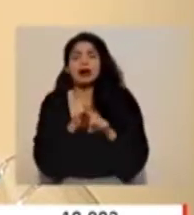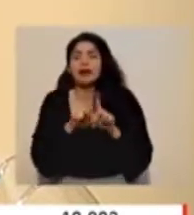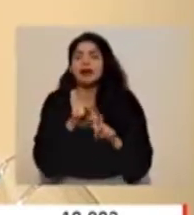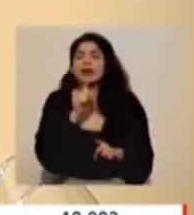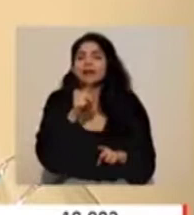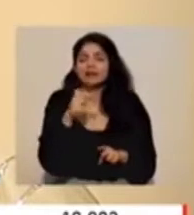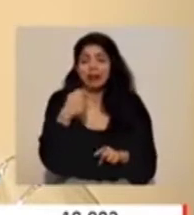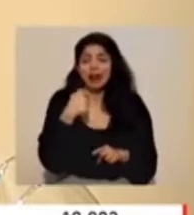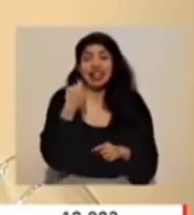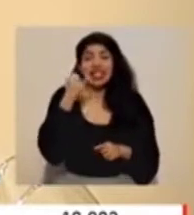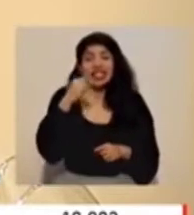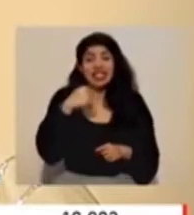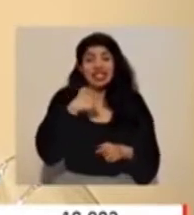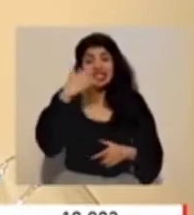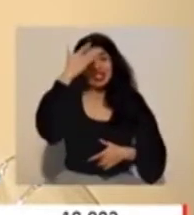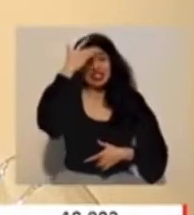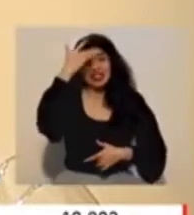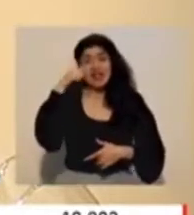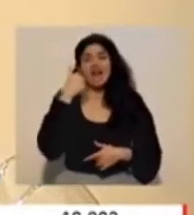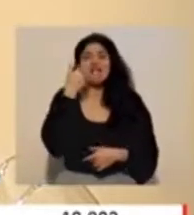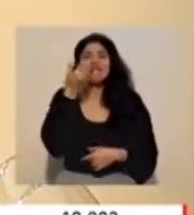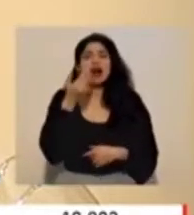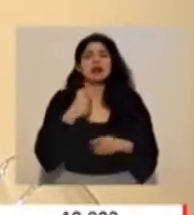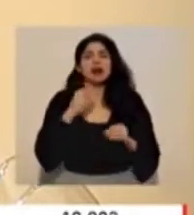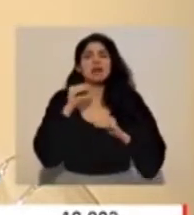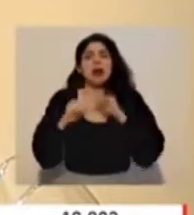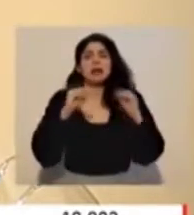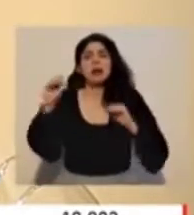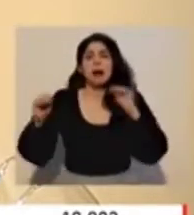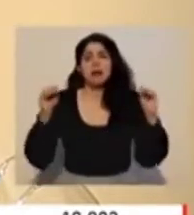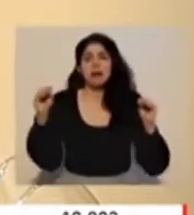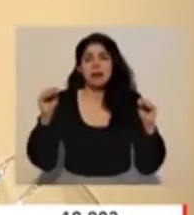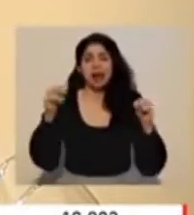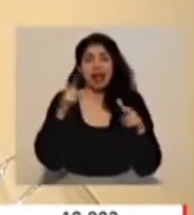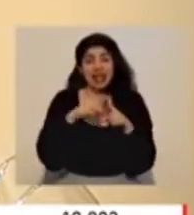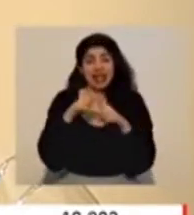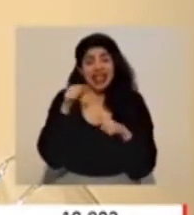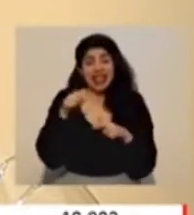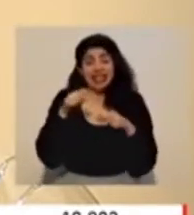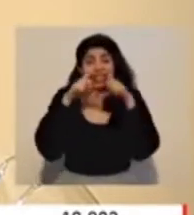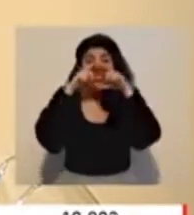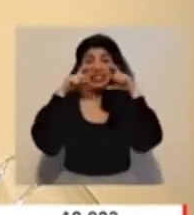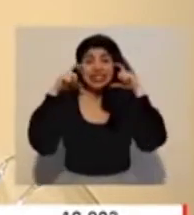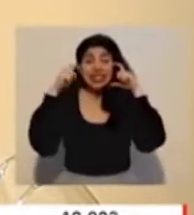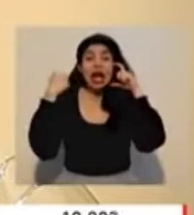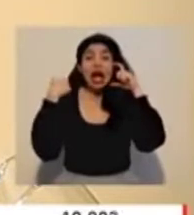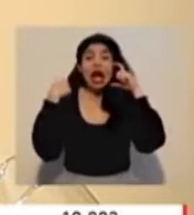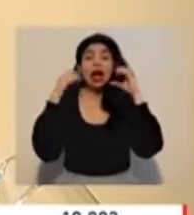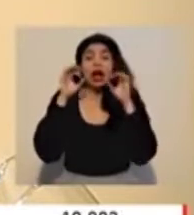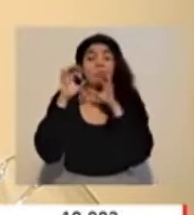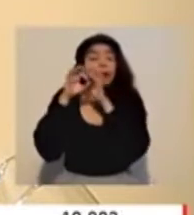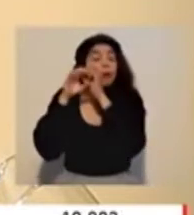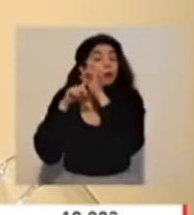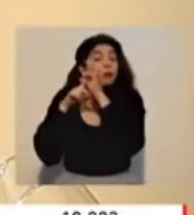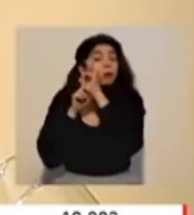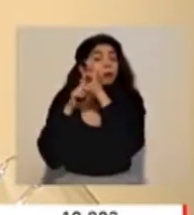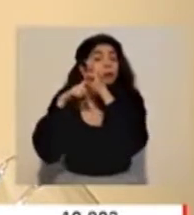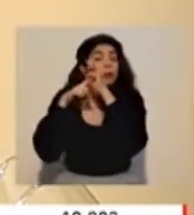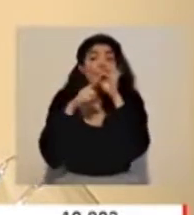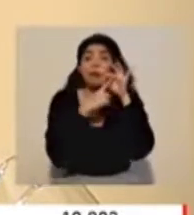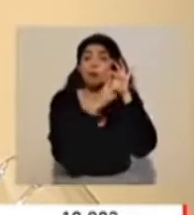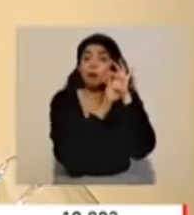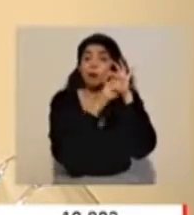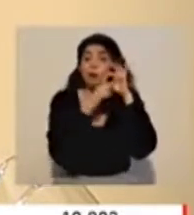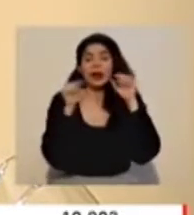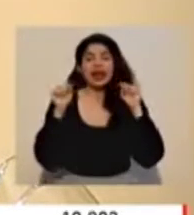realidad infectando, si tienen el virus, a las personas que están alrededor. Entonces, estas mascarillas que tienen válvulas de exhalación no